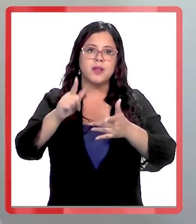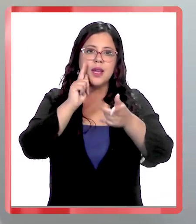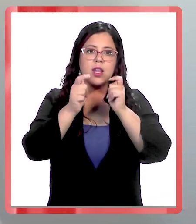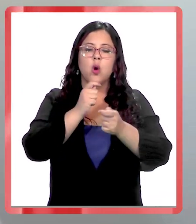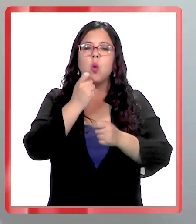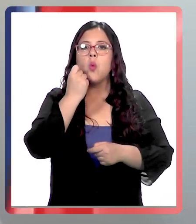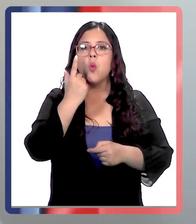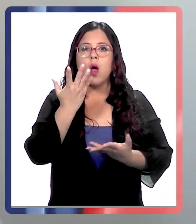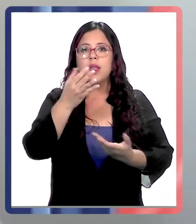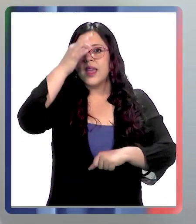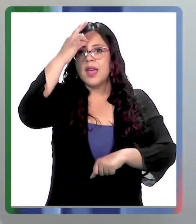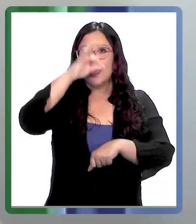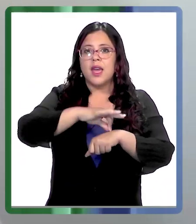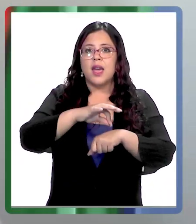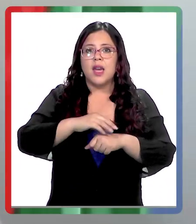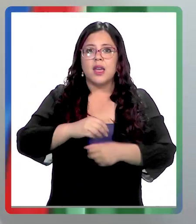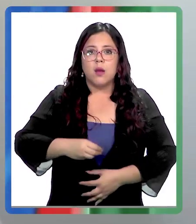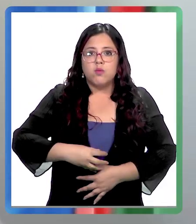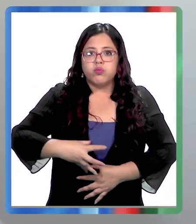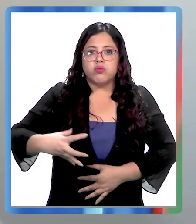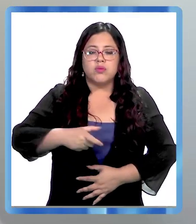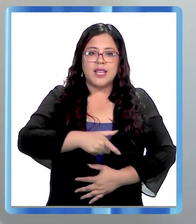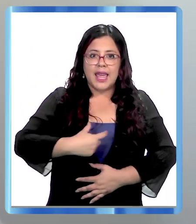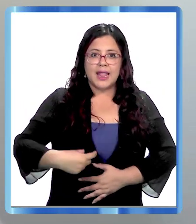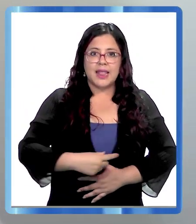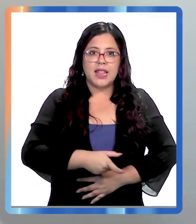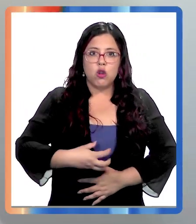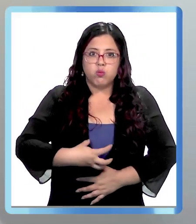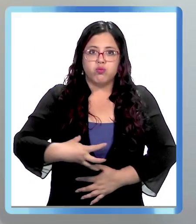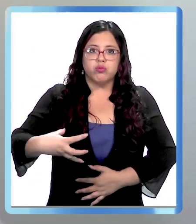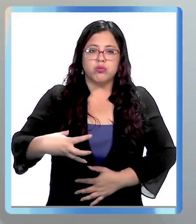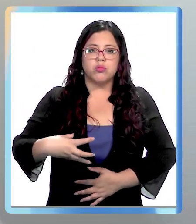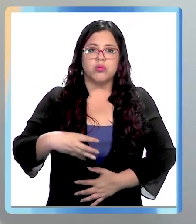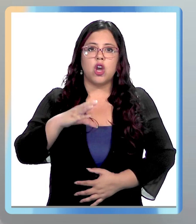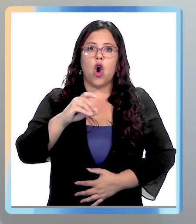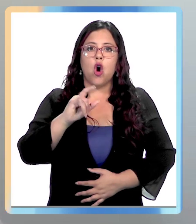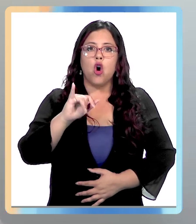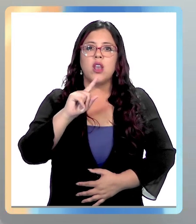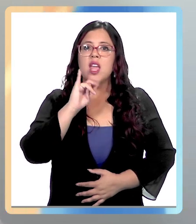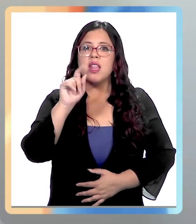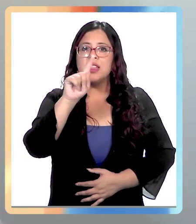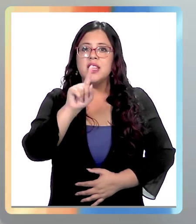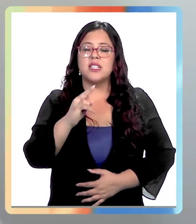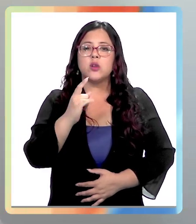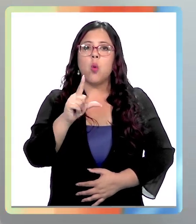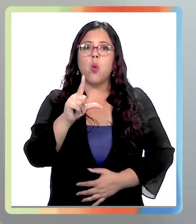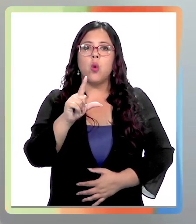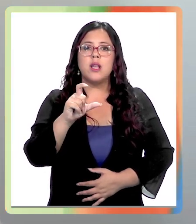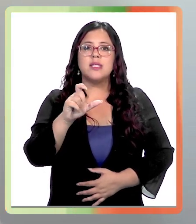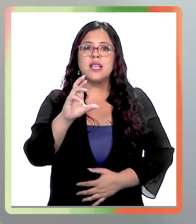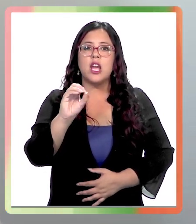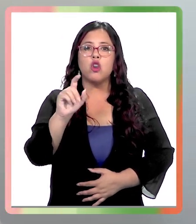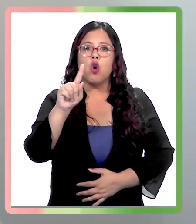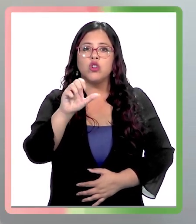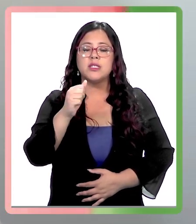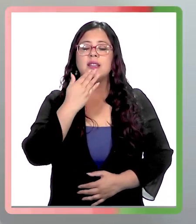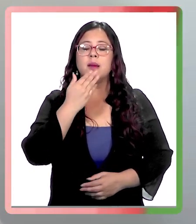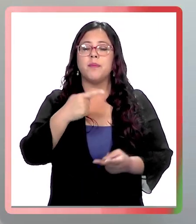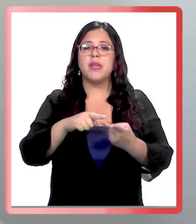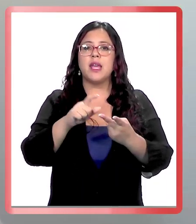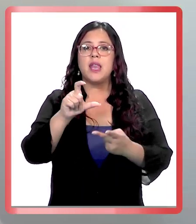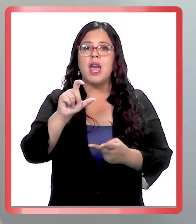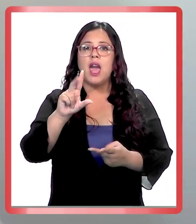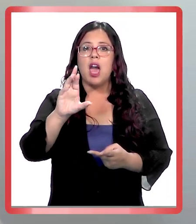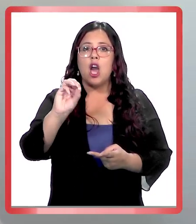a largo plazo. Estamos hablando de 5, 10 o 15 años. Por lo tanto, el hecho de tener esos pólipos que no hayan sido tratados o que no hayan